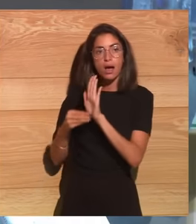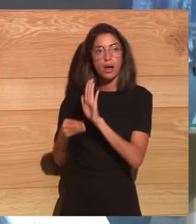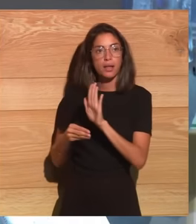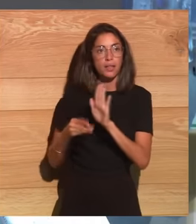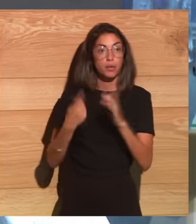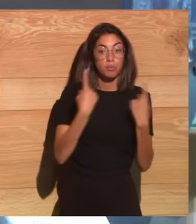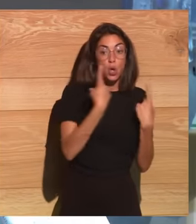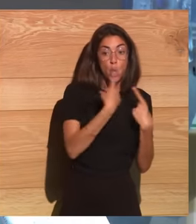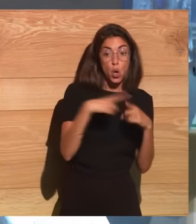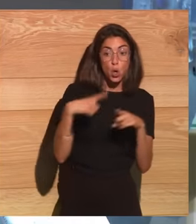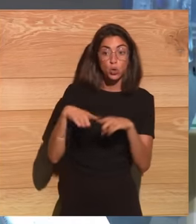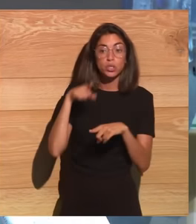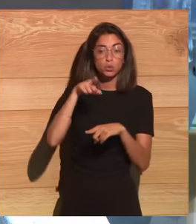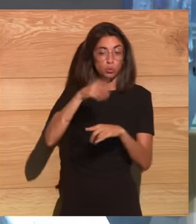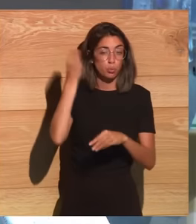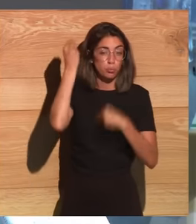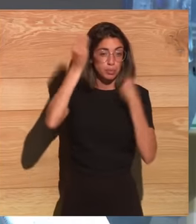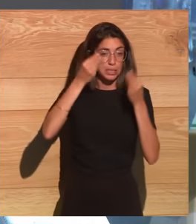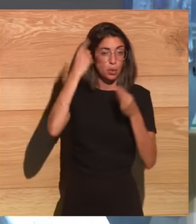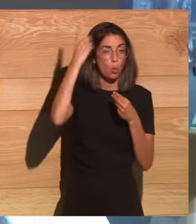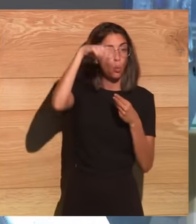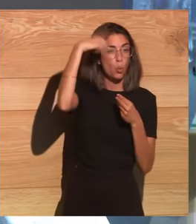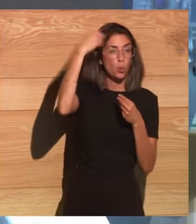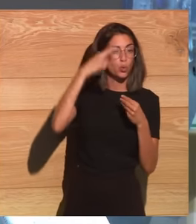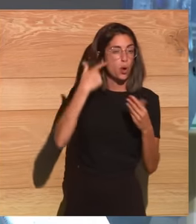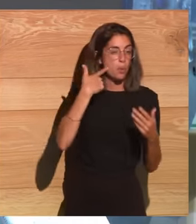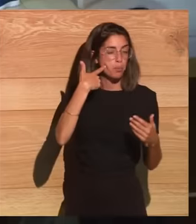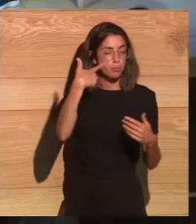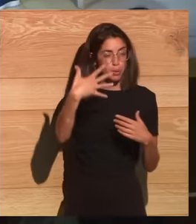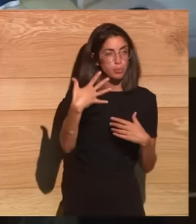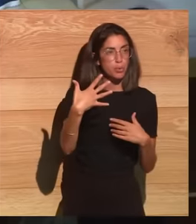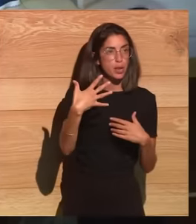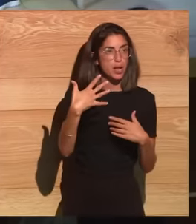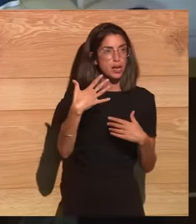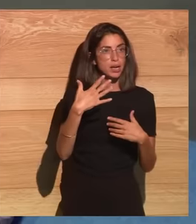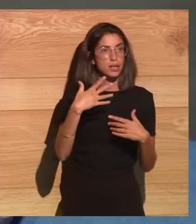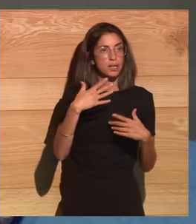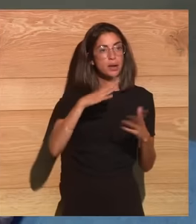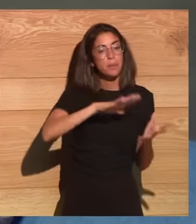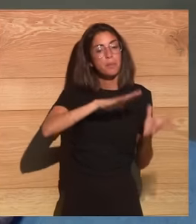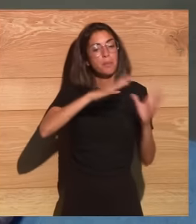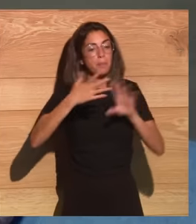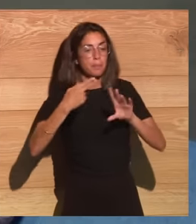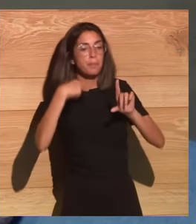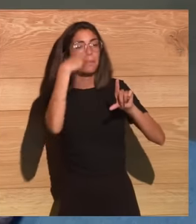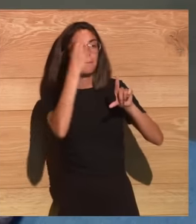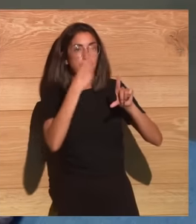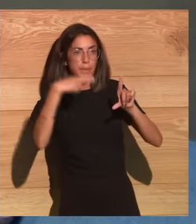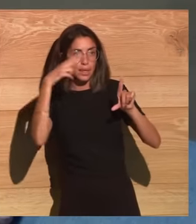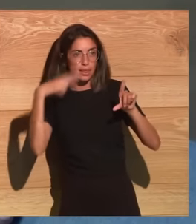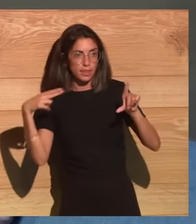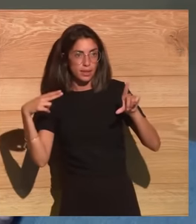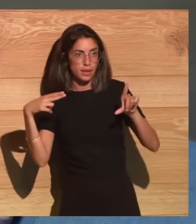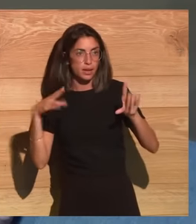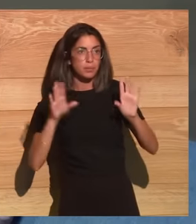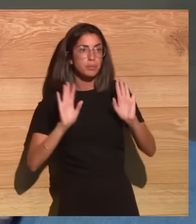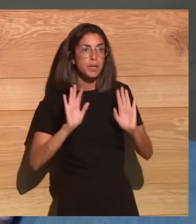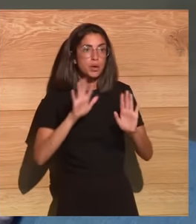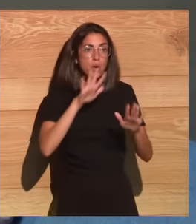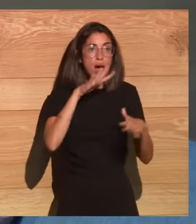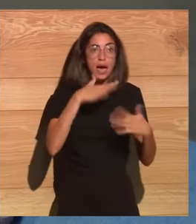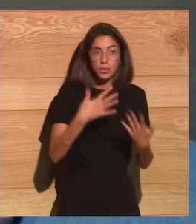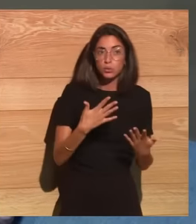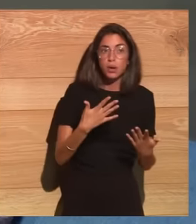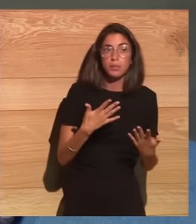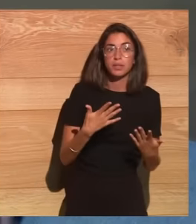que tú consideras que es la cultura popular, bueno, pasada al mundo, sí, del pincel. Espera. Lo que ahora mismo todavía no está